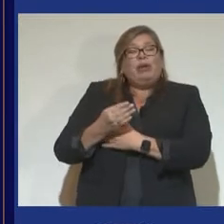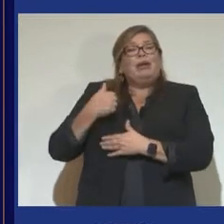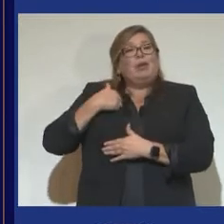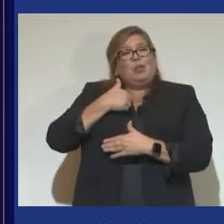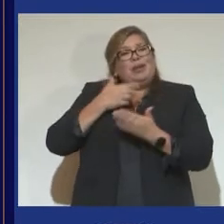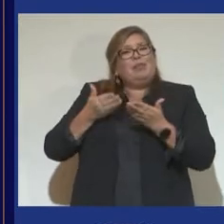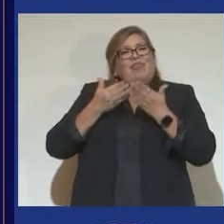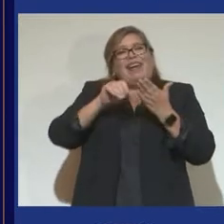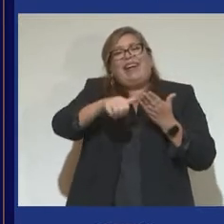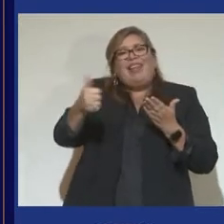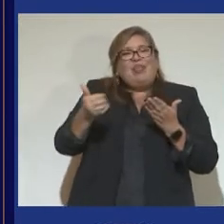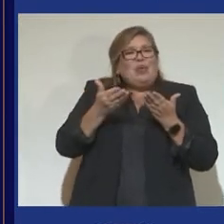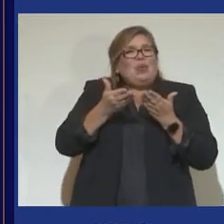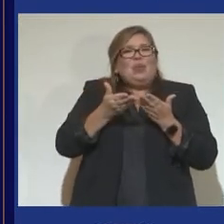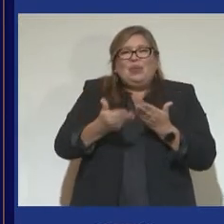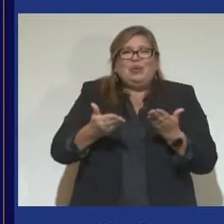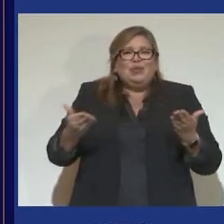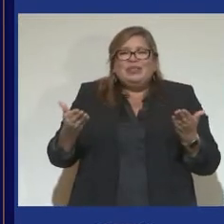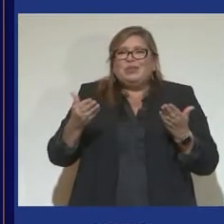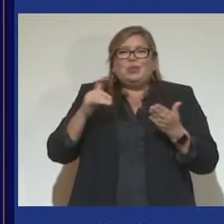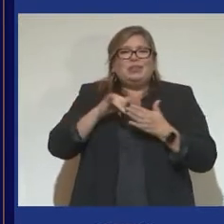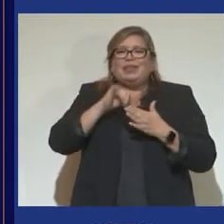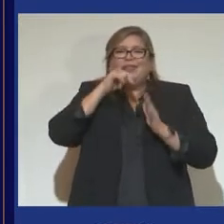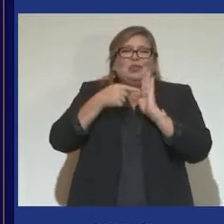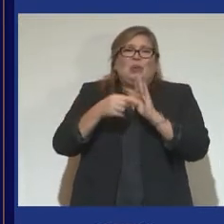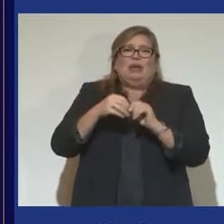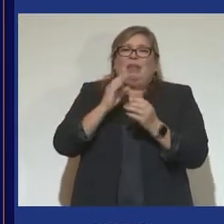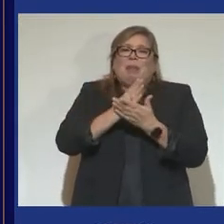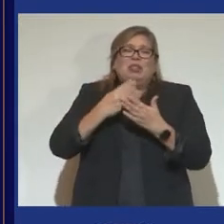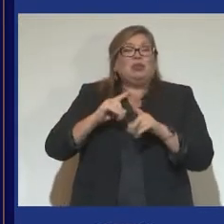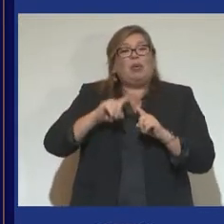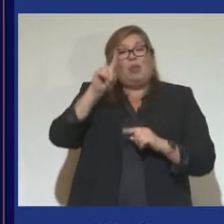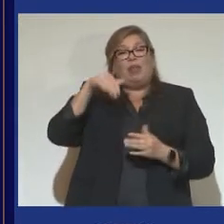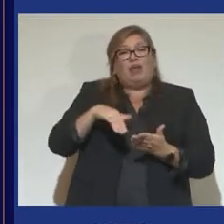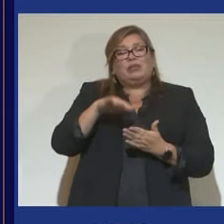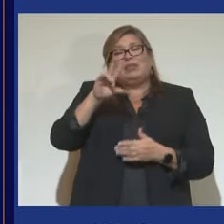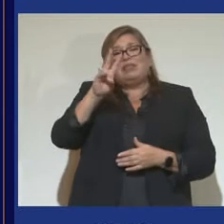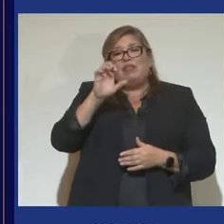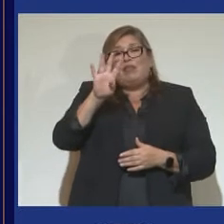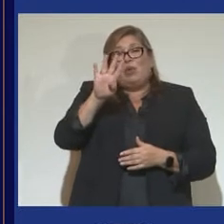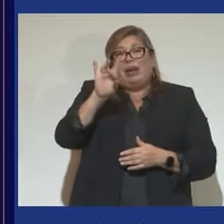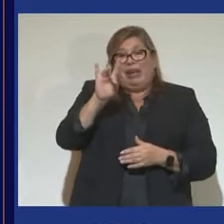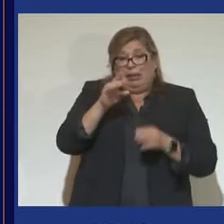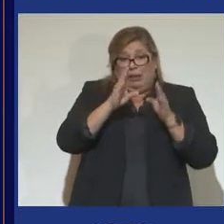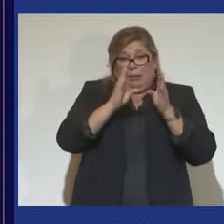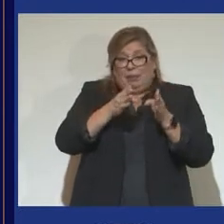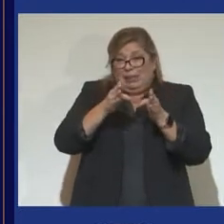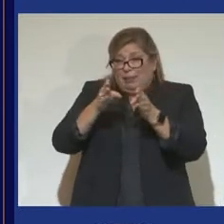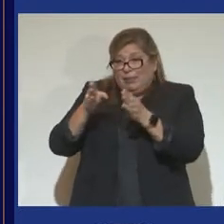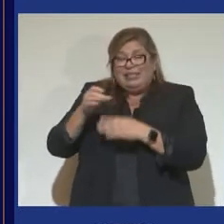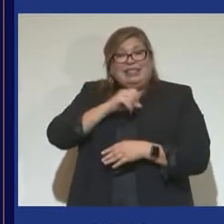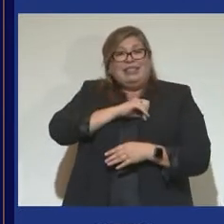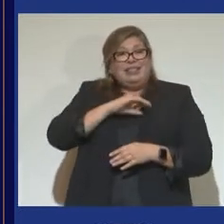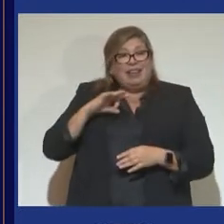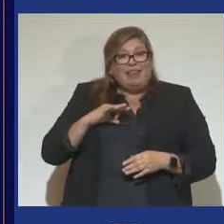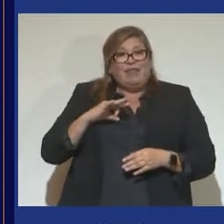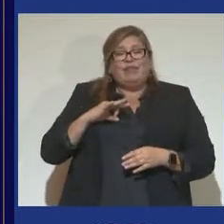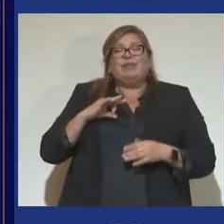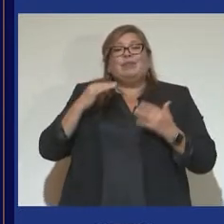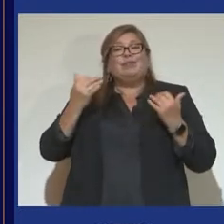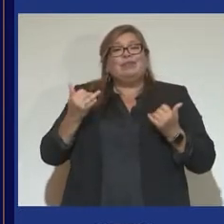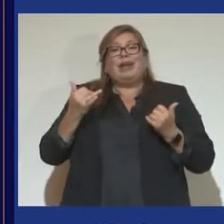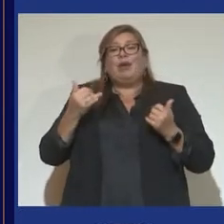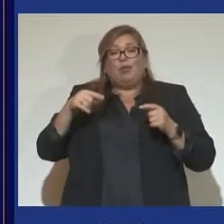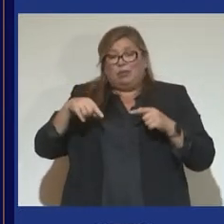están en la hoja de cálculo y no se reflejan en el presupuesto son mil 748 personas miembros del personal